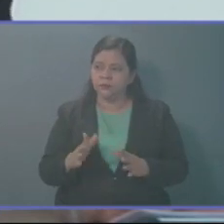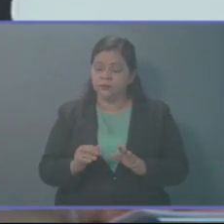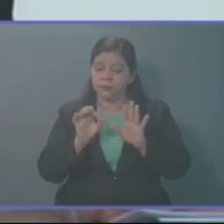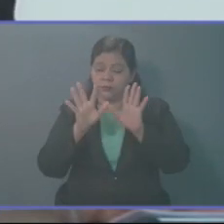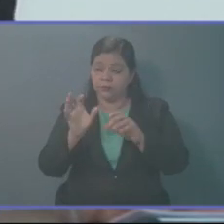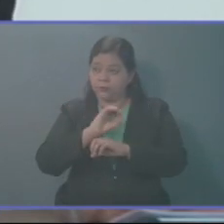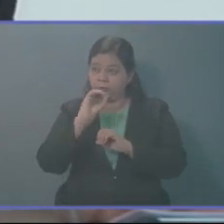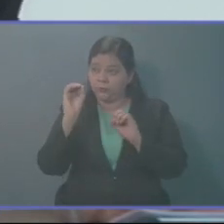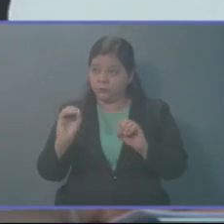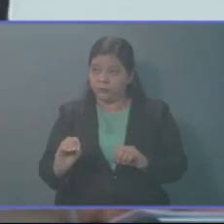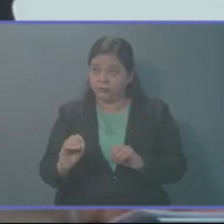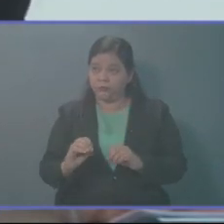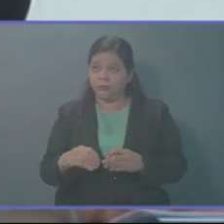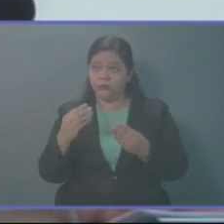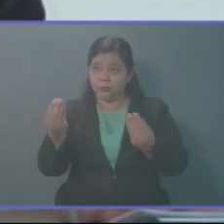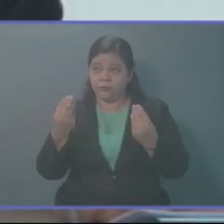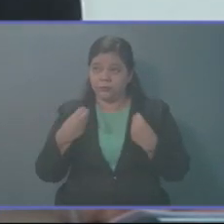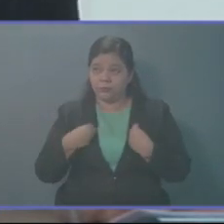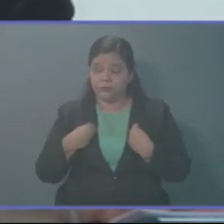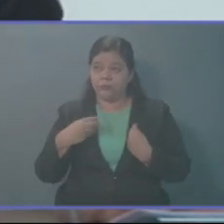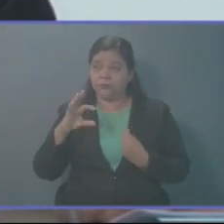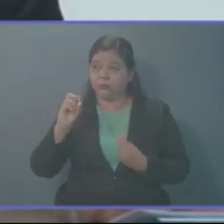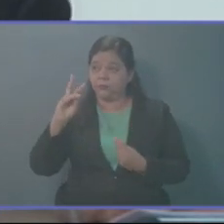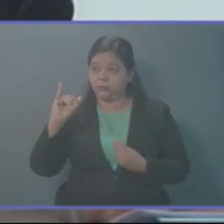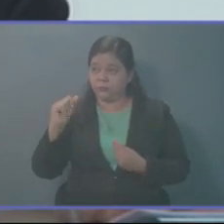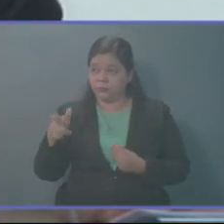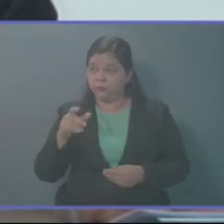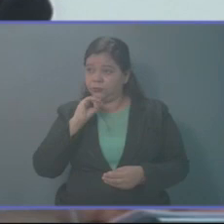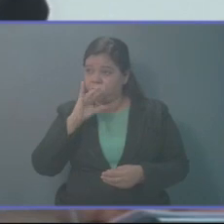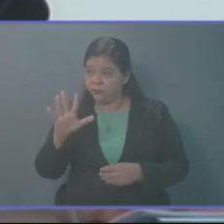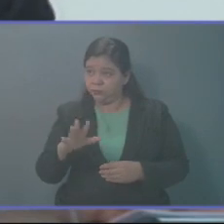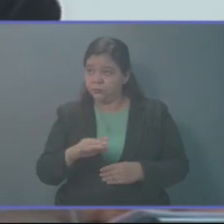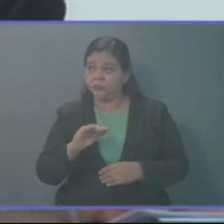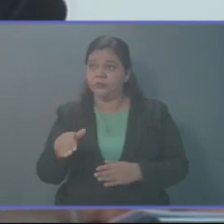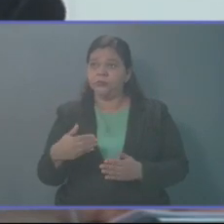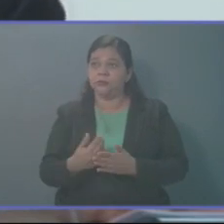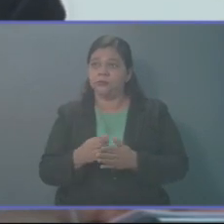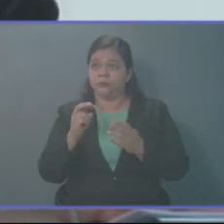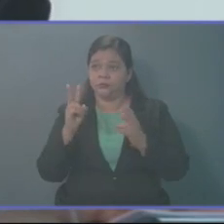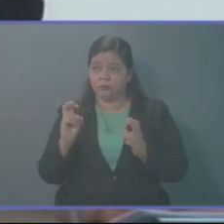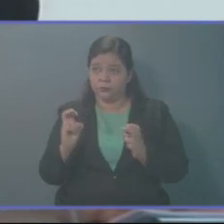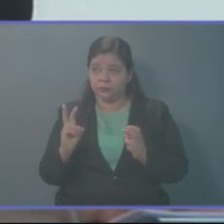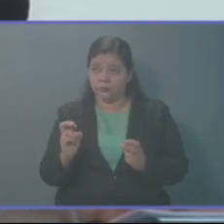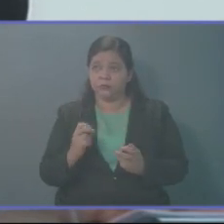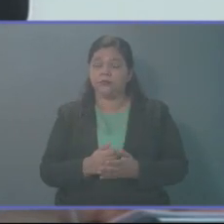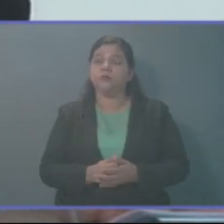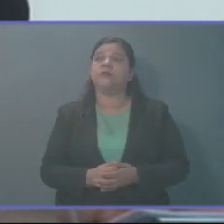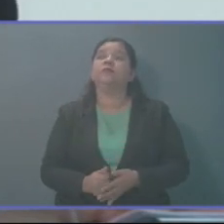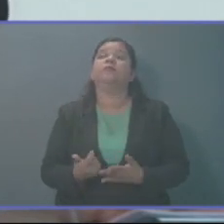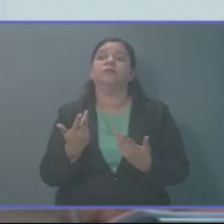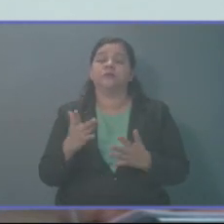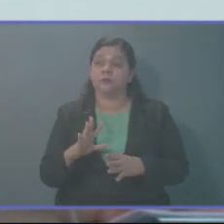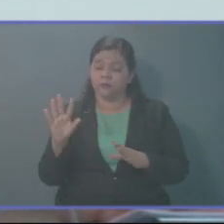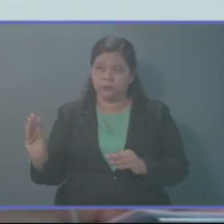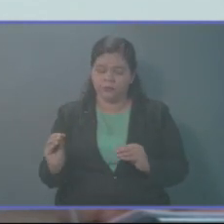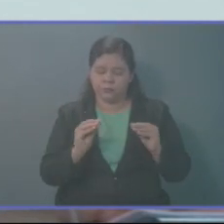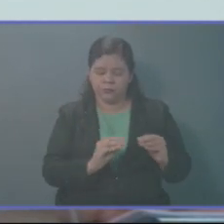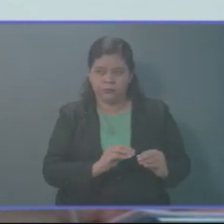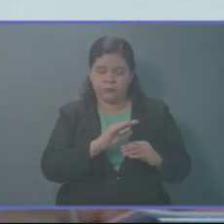10% que se le da a Fovial, y ahí dice en la ley que en caso de emergencias, esto pasa directamente al